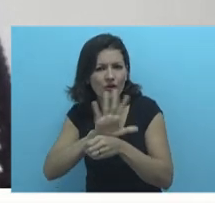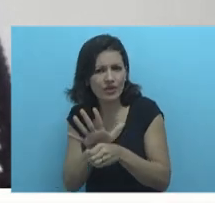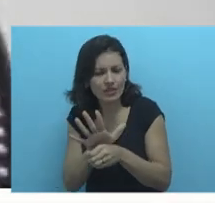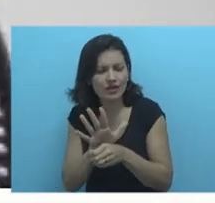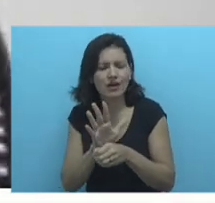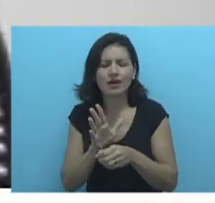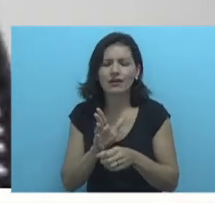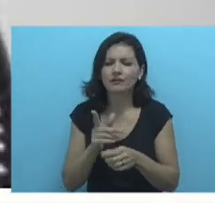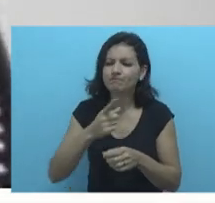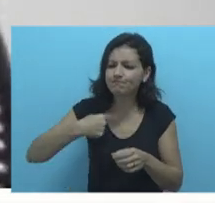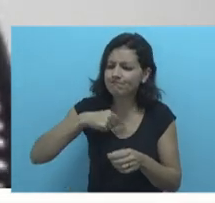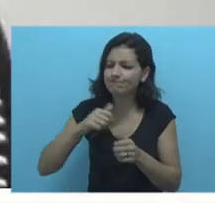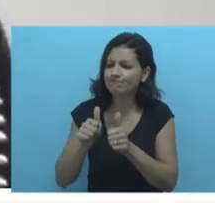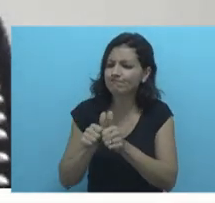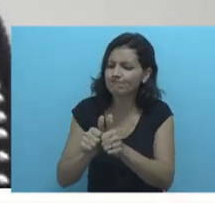estuvimos ahí